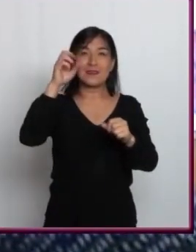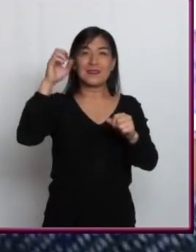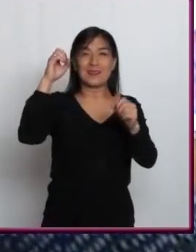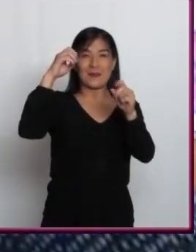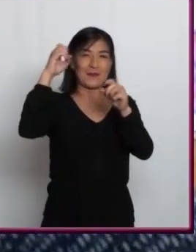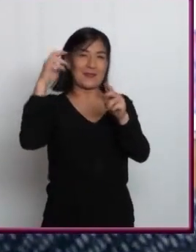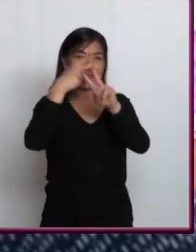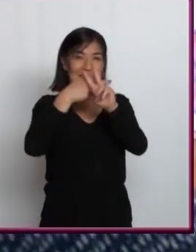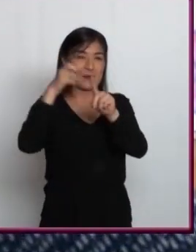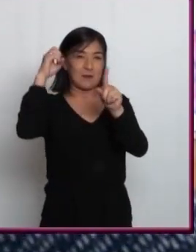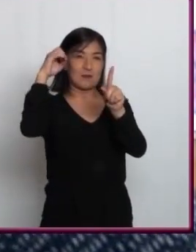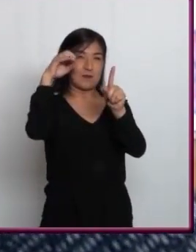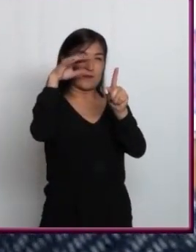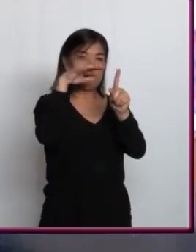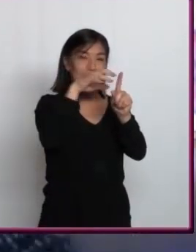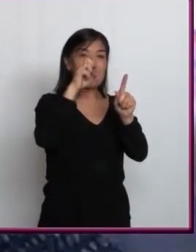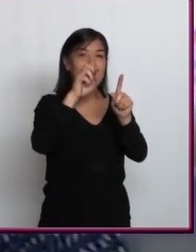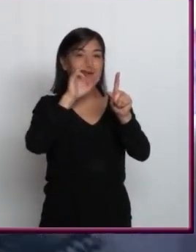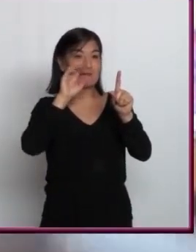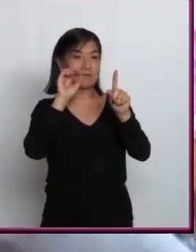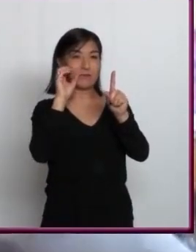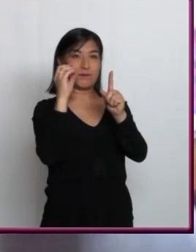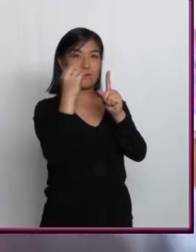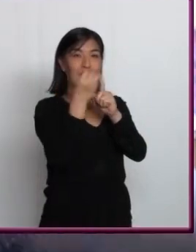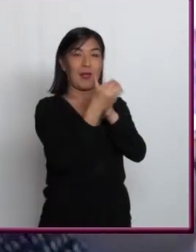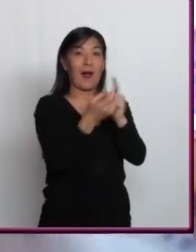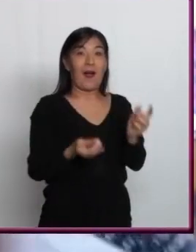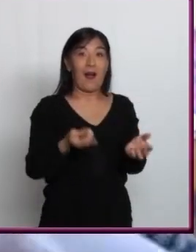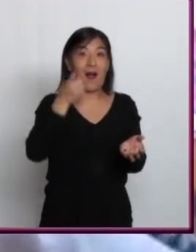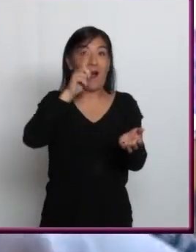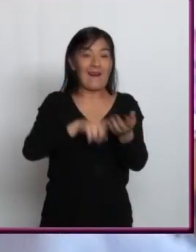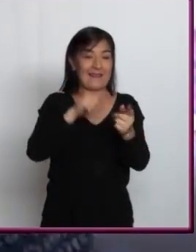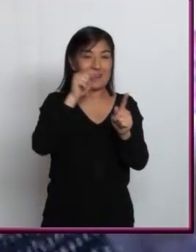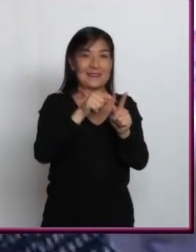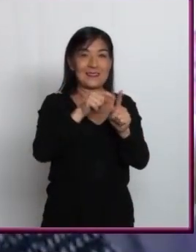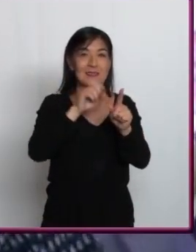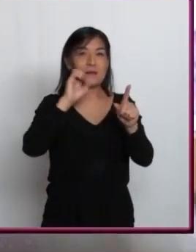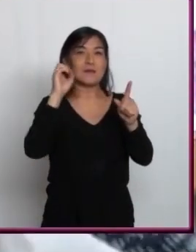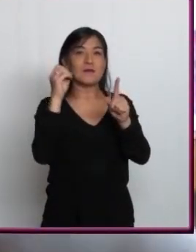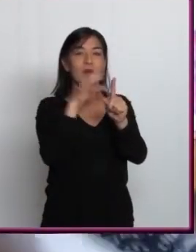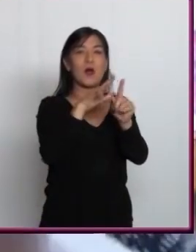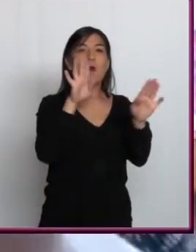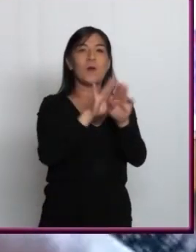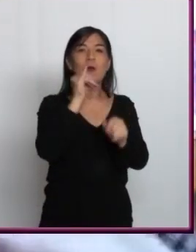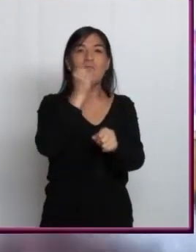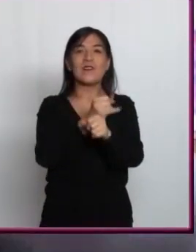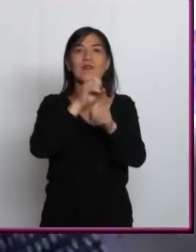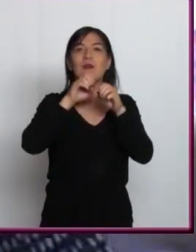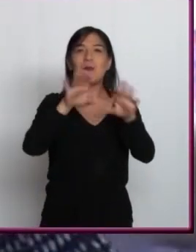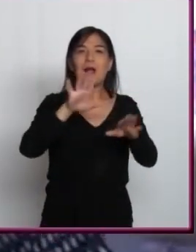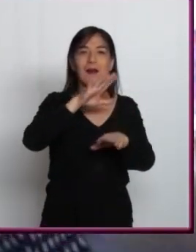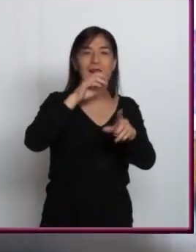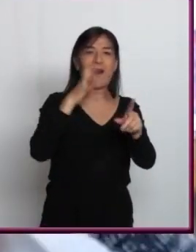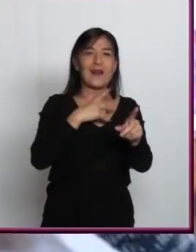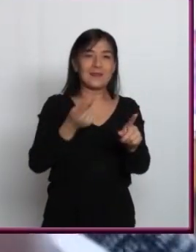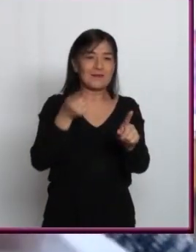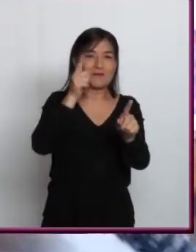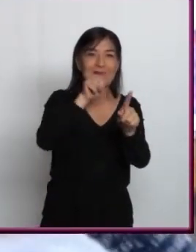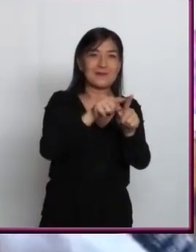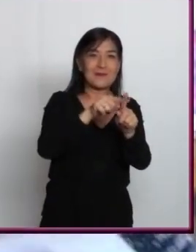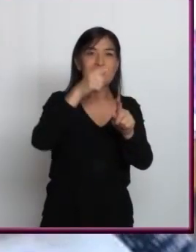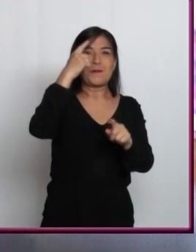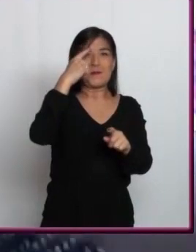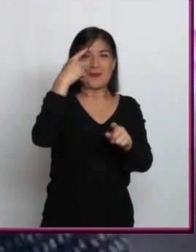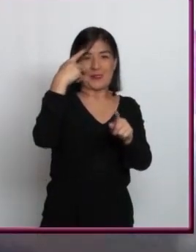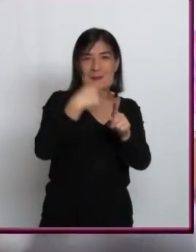a través de la atmósfera del exoplaneta y la atmósfera del exoplaneta deja información de sí